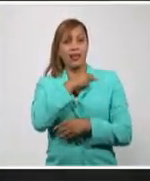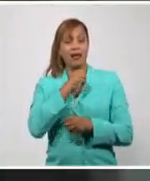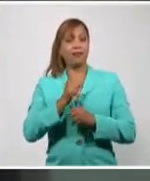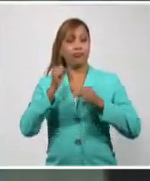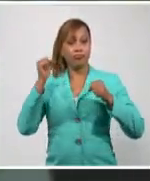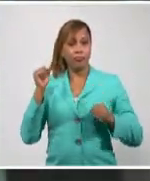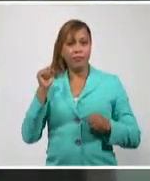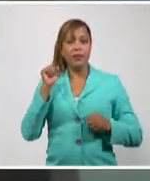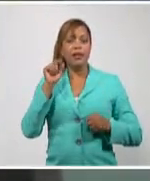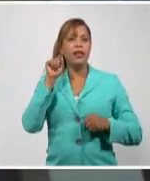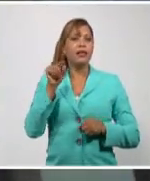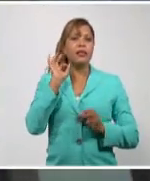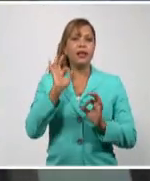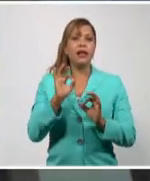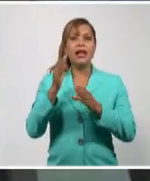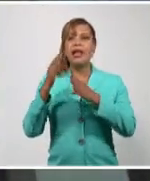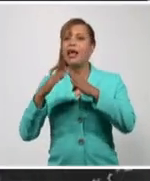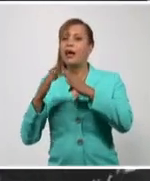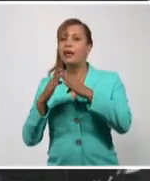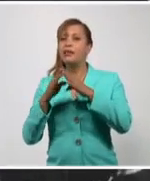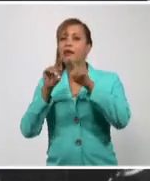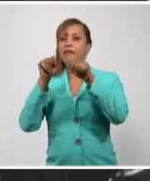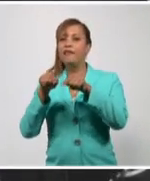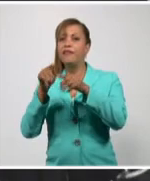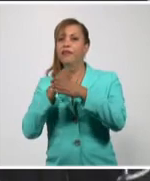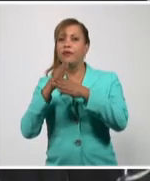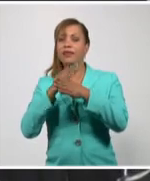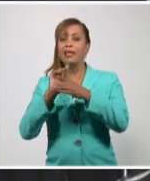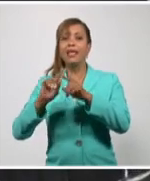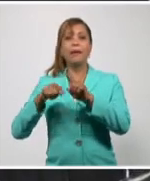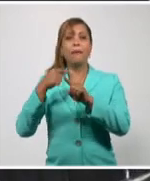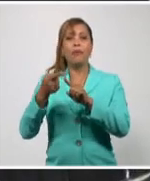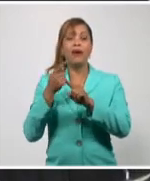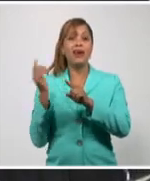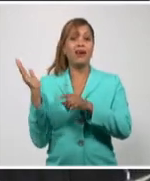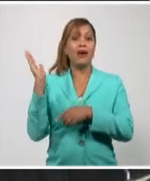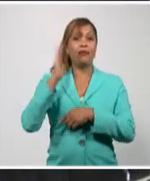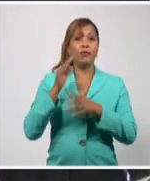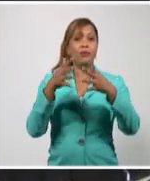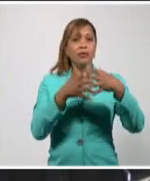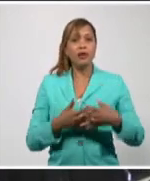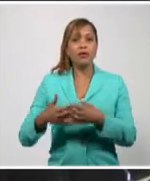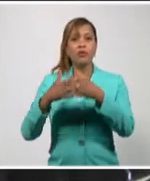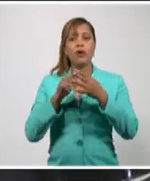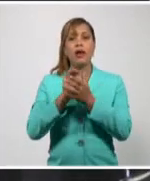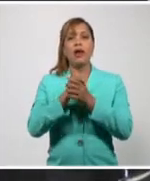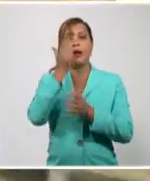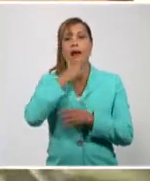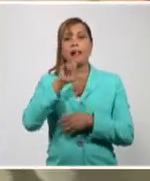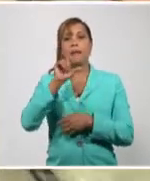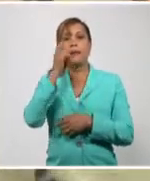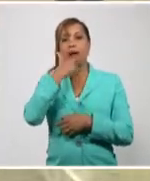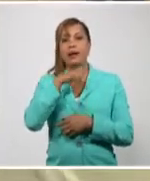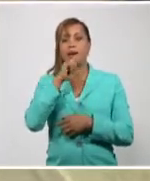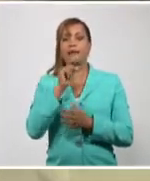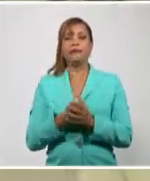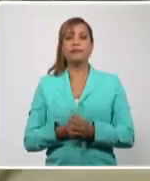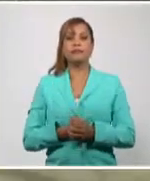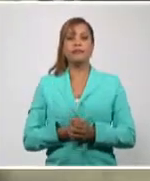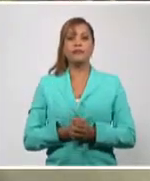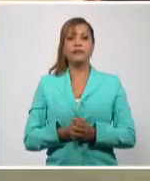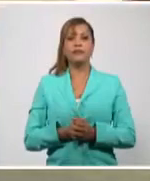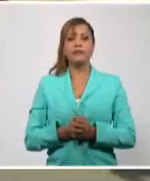Vega Basulto o la casa donde pernoctó, tras su retorno de los Estados Unidos, Amalia Simoni, viuda de Ignacio Agramonte. En la